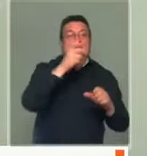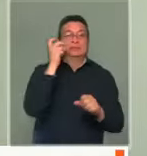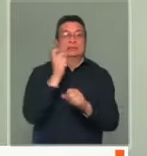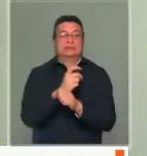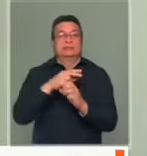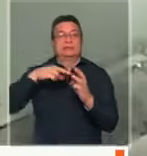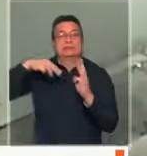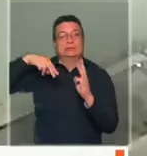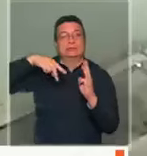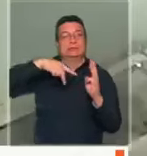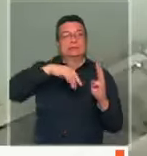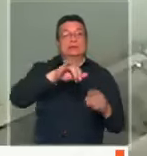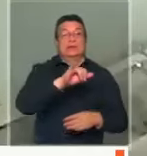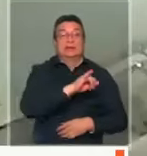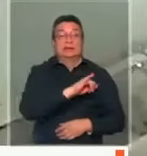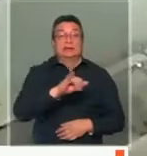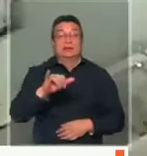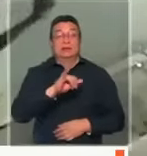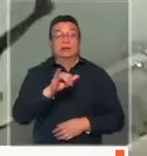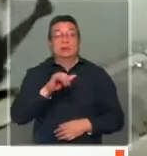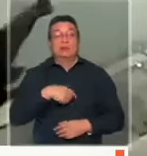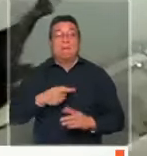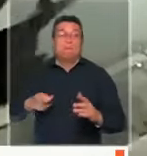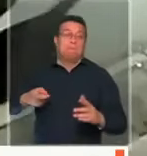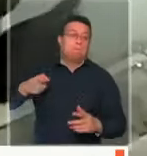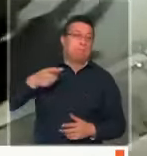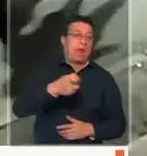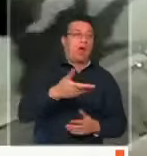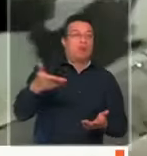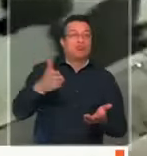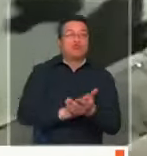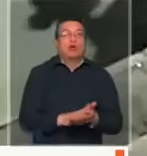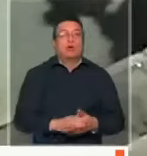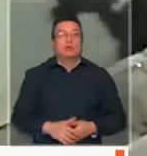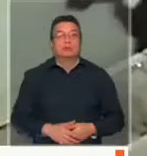pocos segundos después lo mató sin piedad.